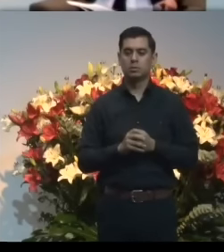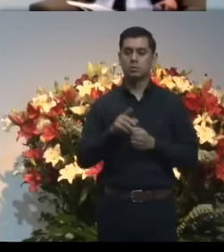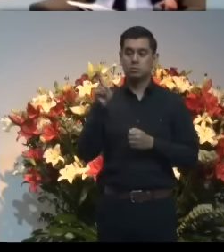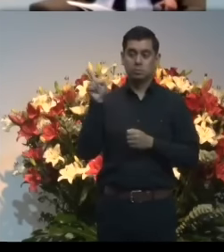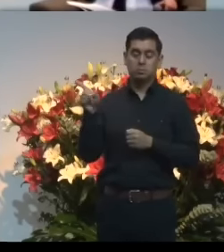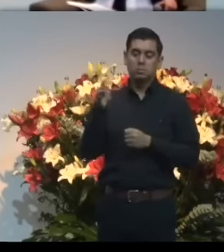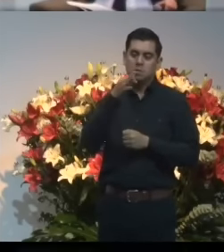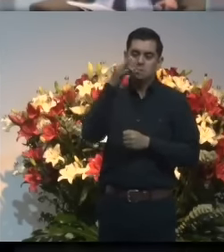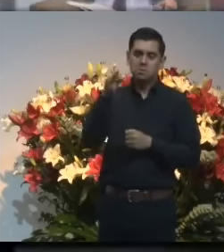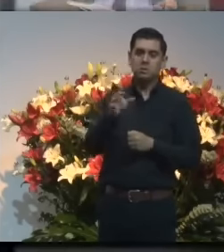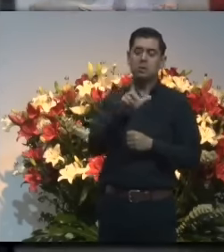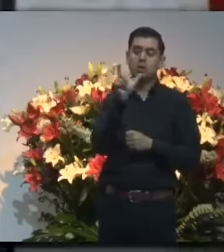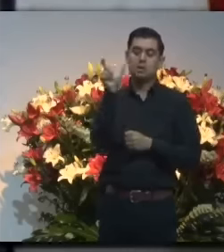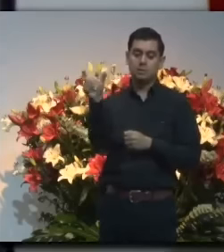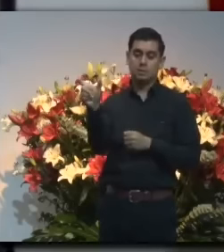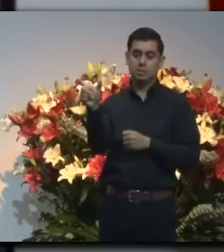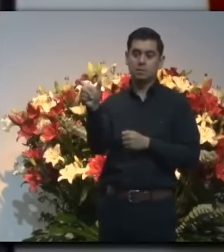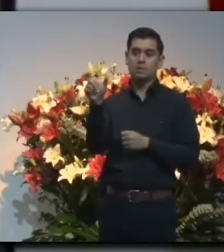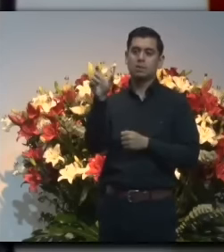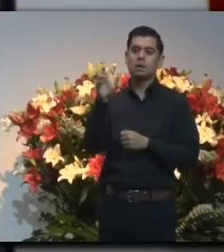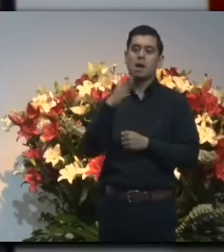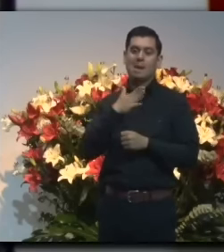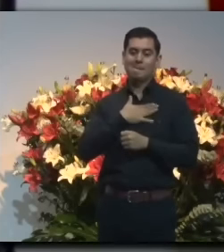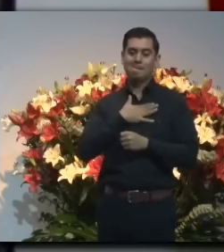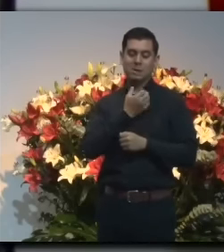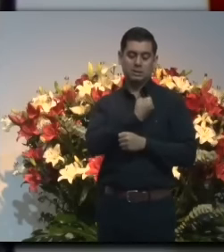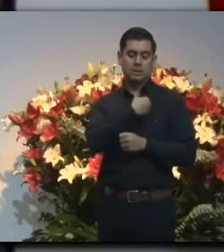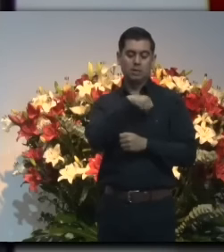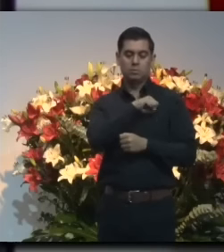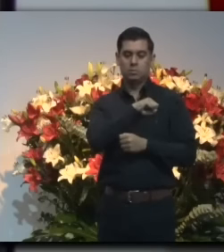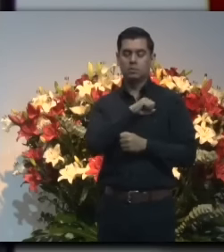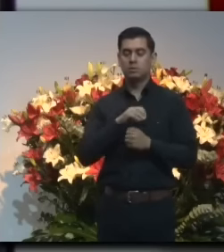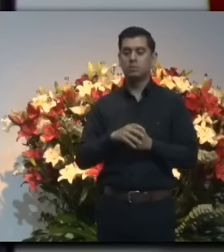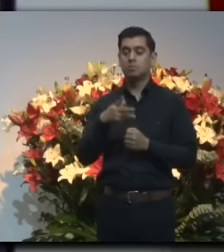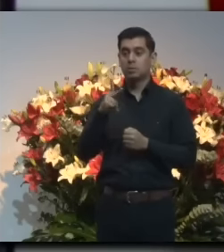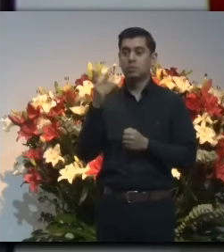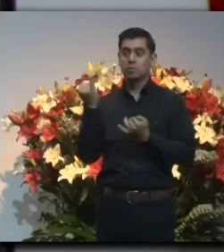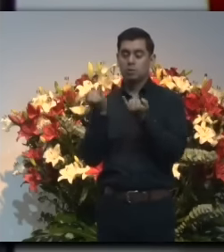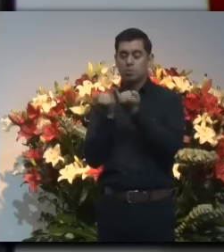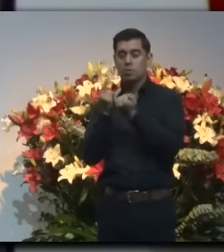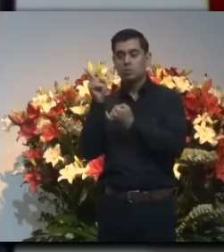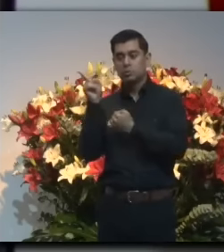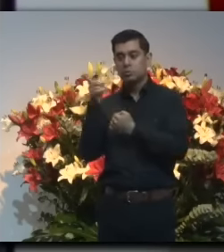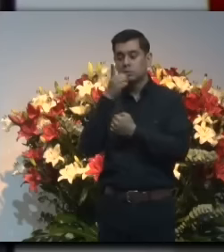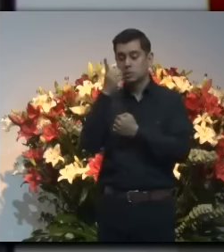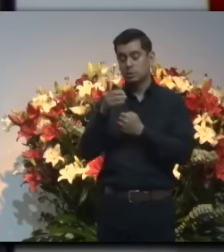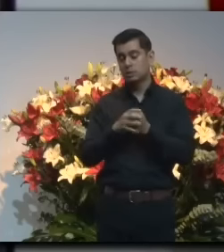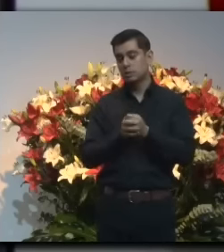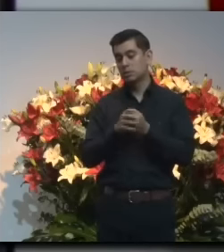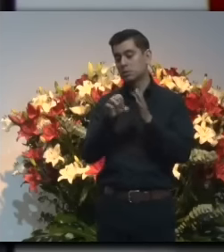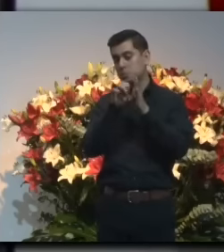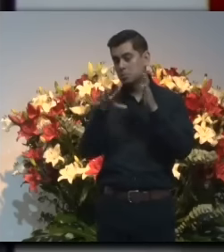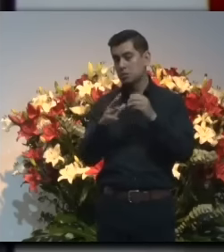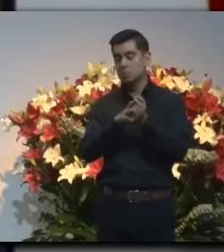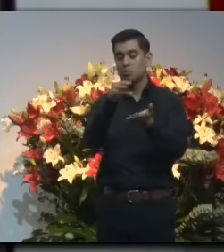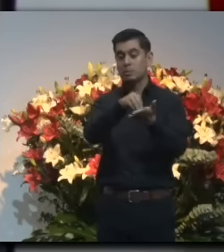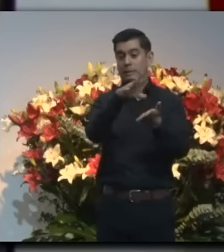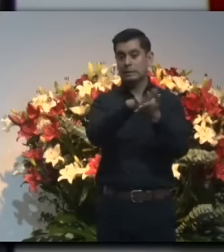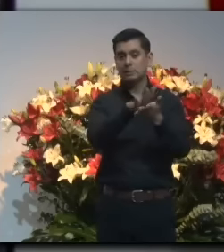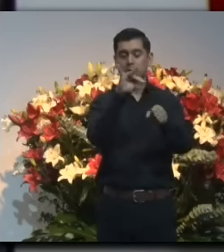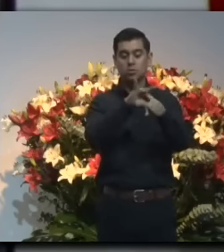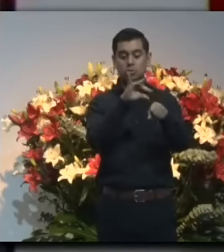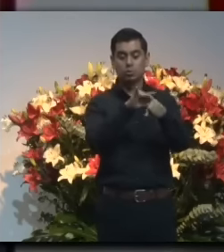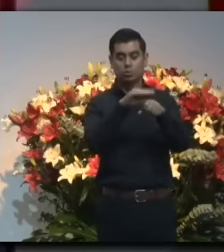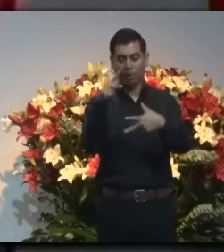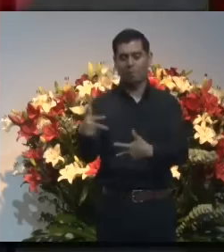Mi Salud, pero también hemos escuchado que propones un sistema de salud público basado en consultas médicas a distancia y la